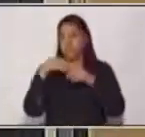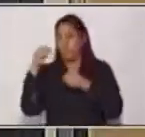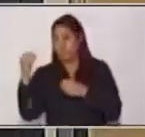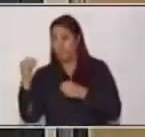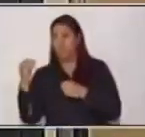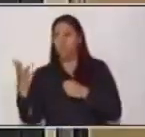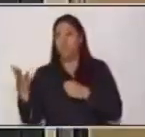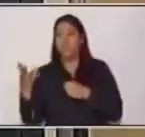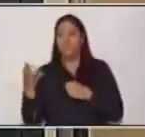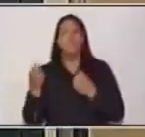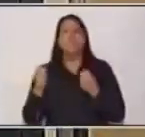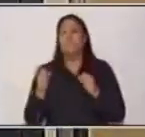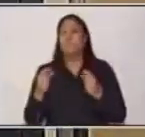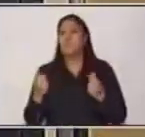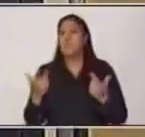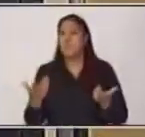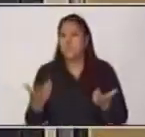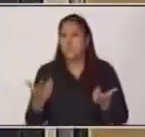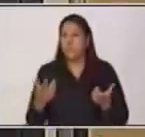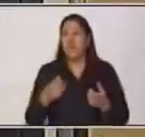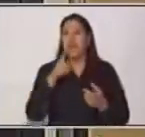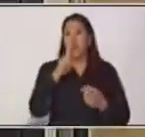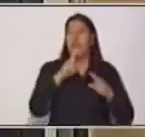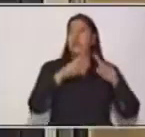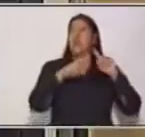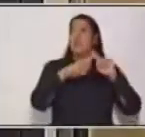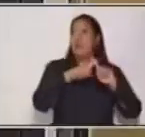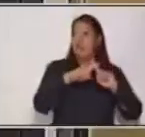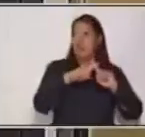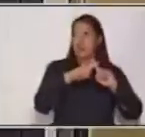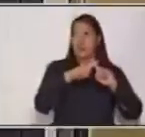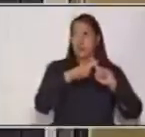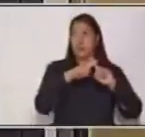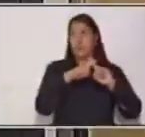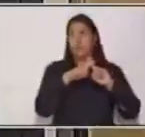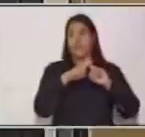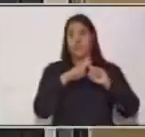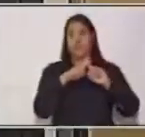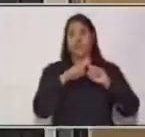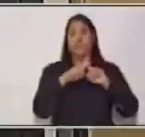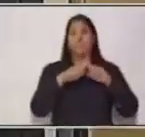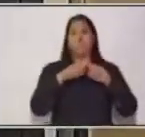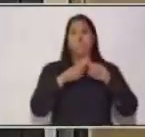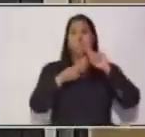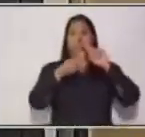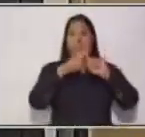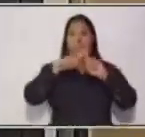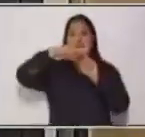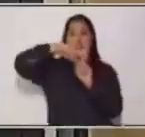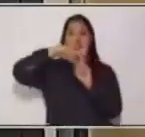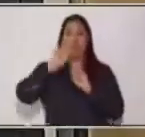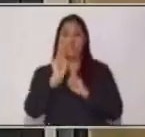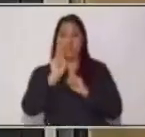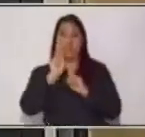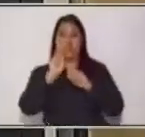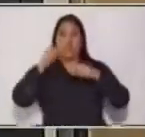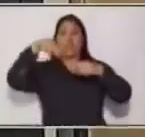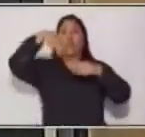colocar a X más Y en el numerador, X